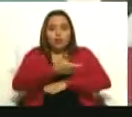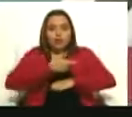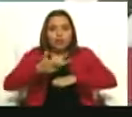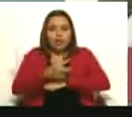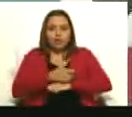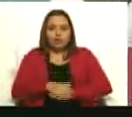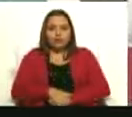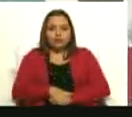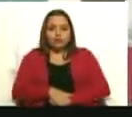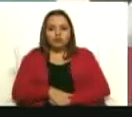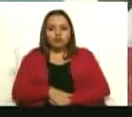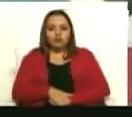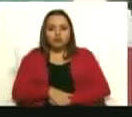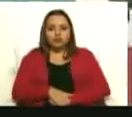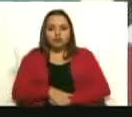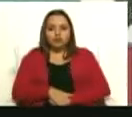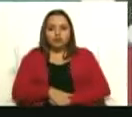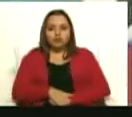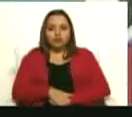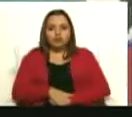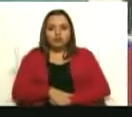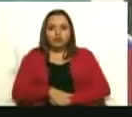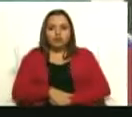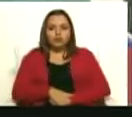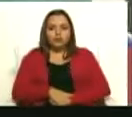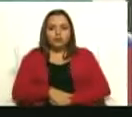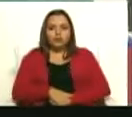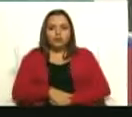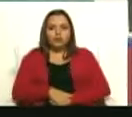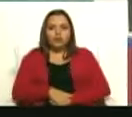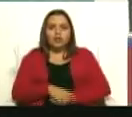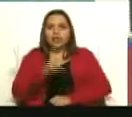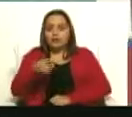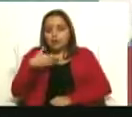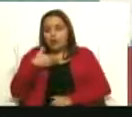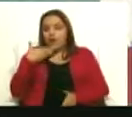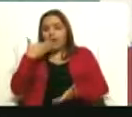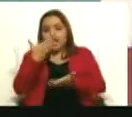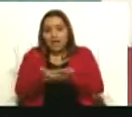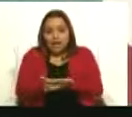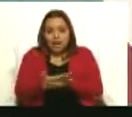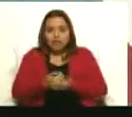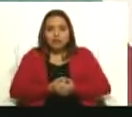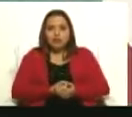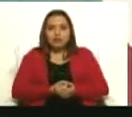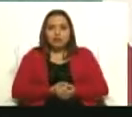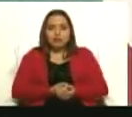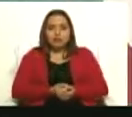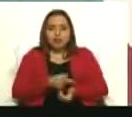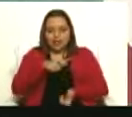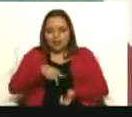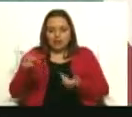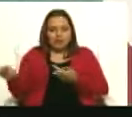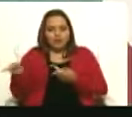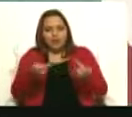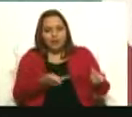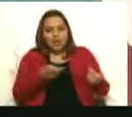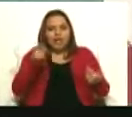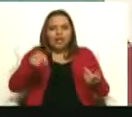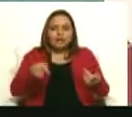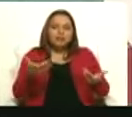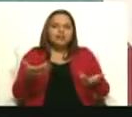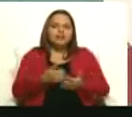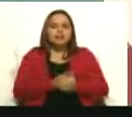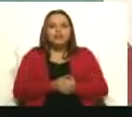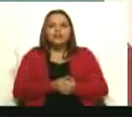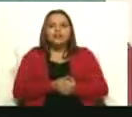Morel Rodríguez, a quien realmente le agradezco este recibimiento, esta acogida.